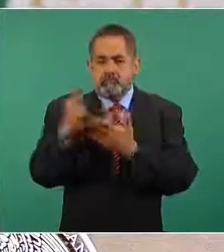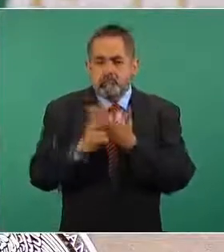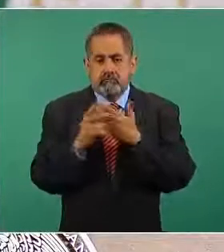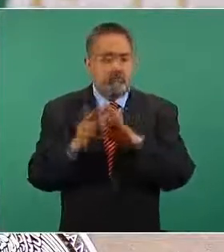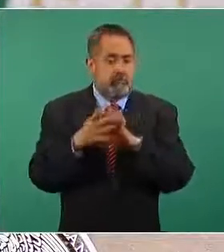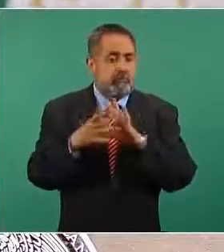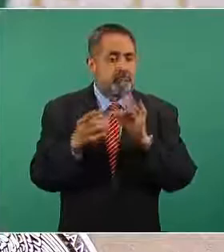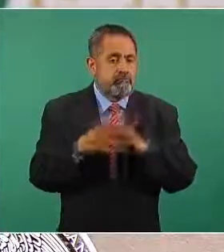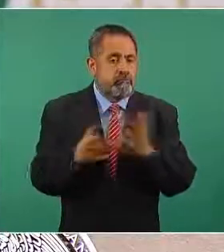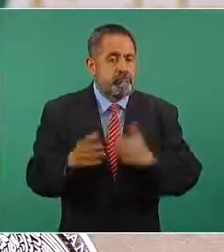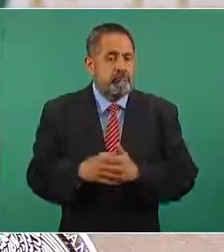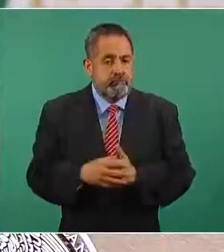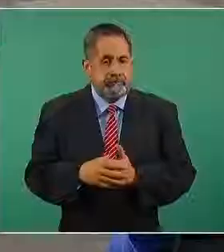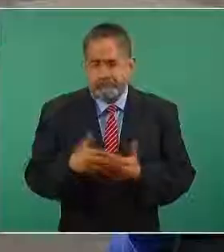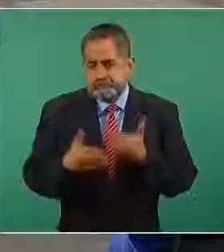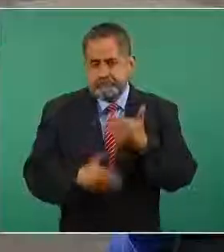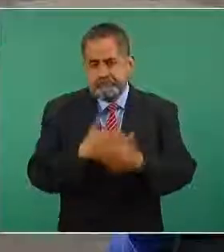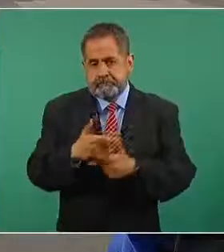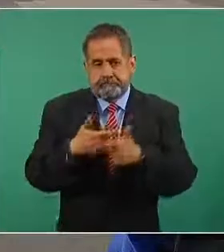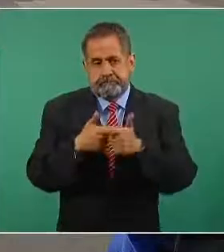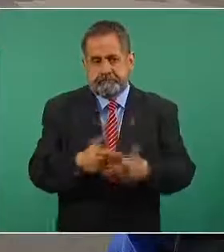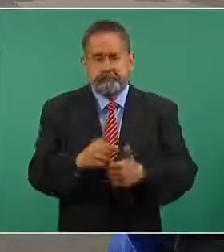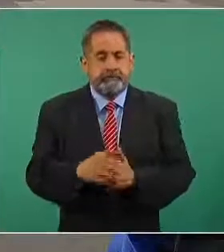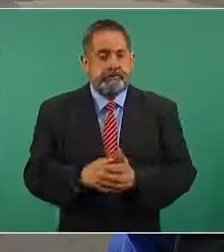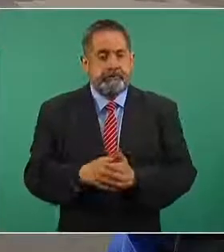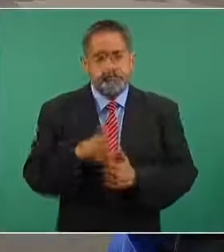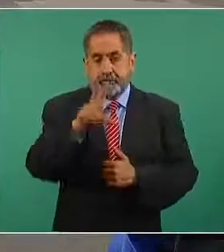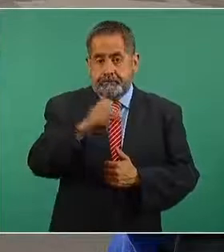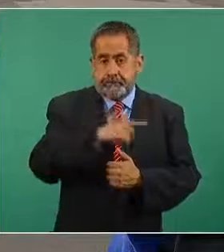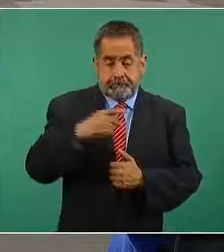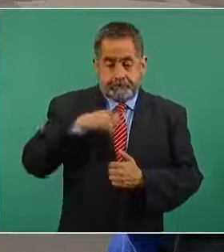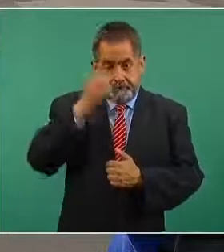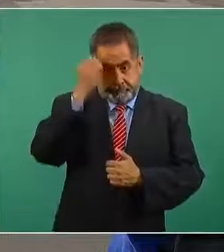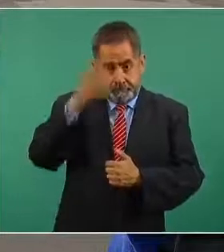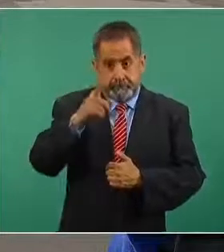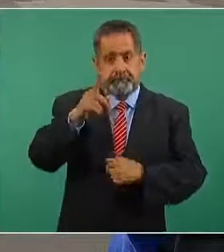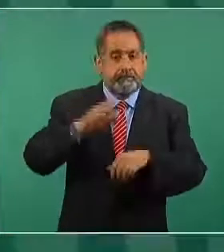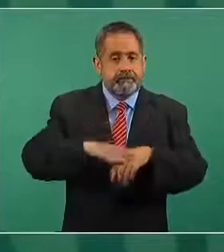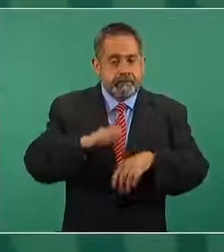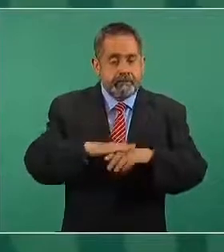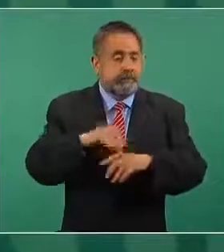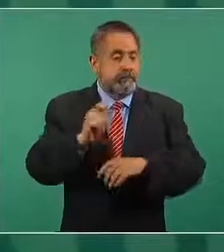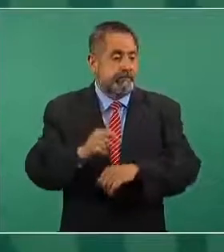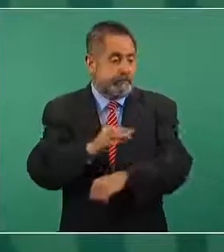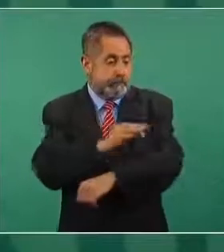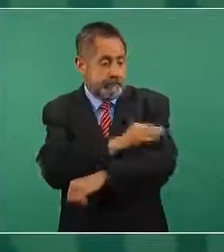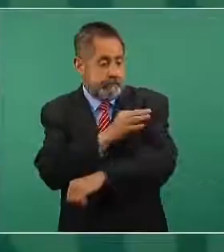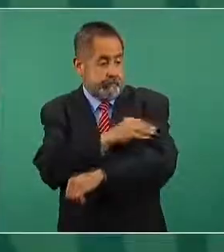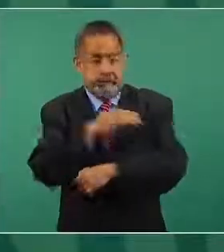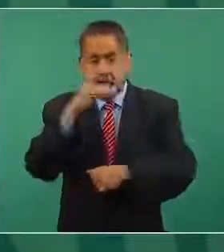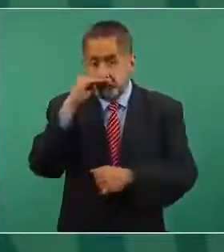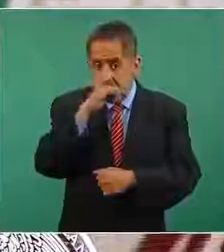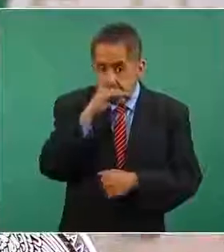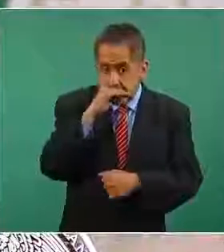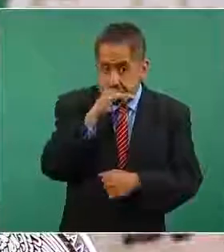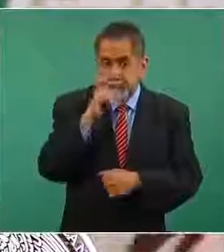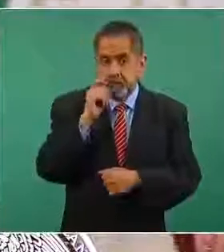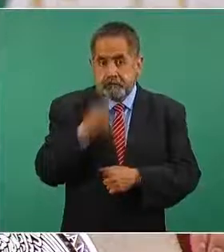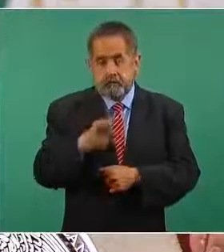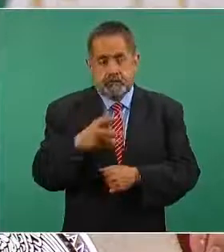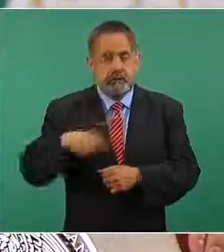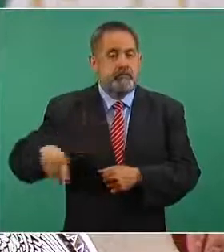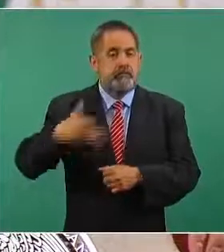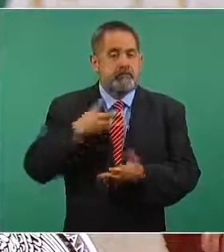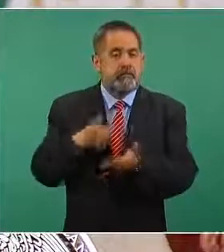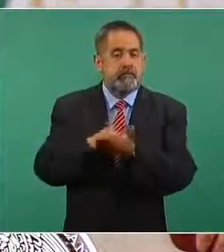que sigue y seguirá avanzando. Y luego lo último, no se nos olvide que es las vacunas gratuitas y que son un